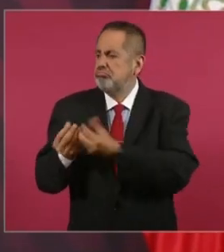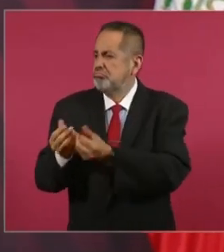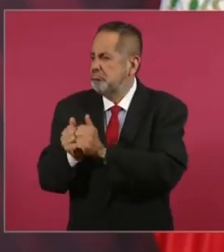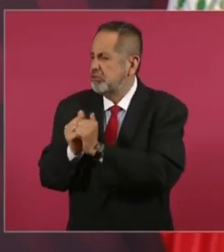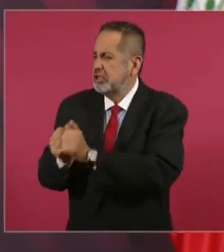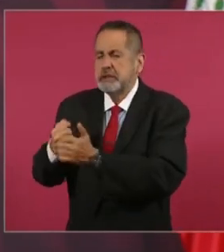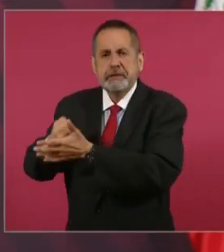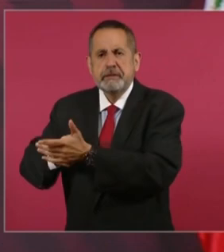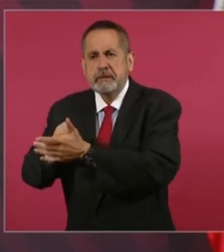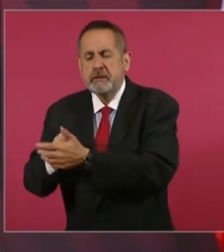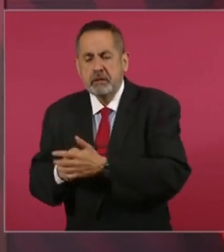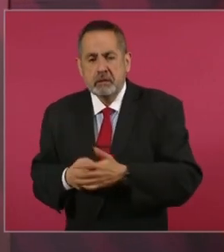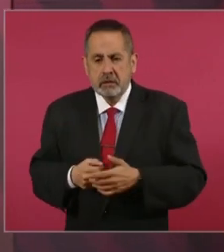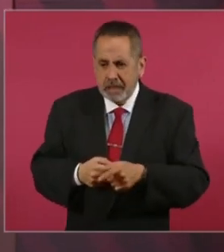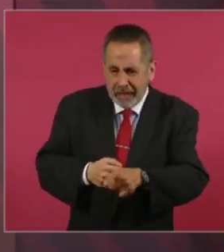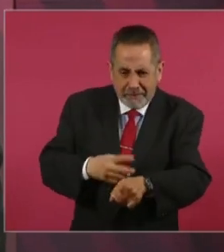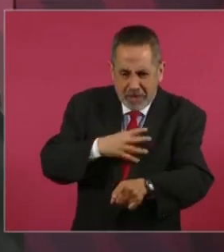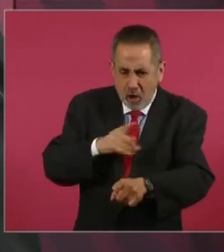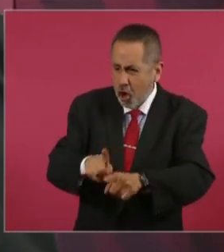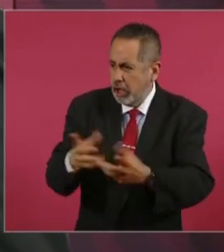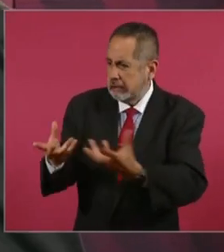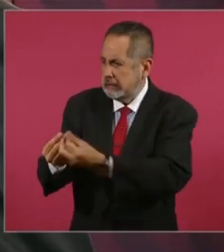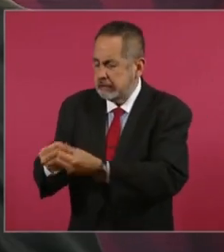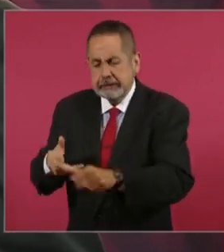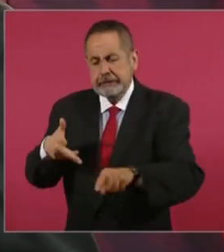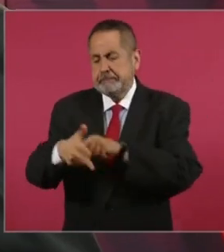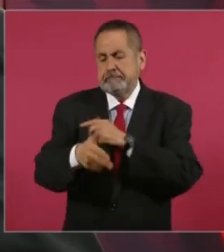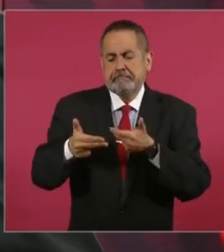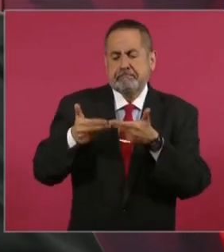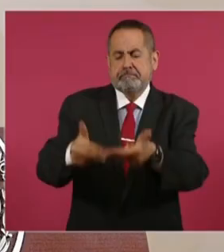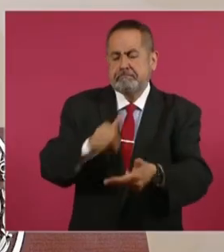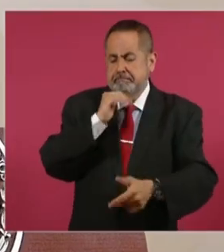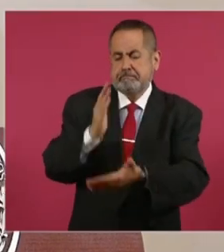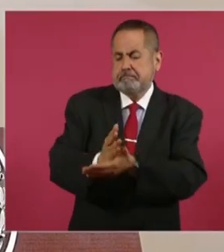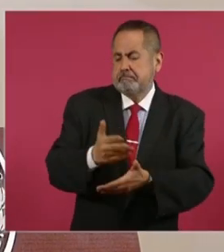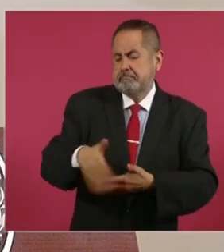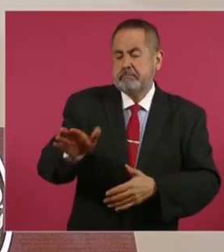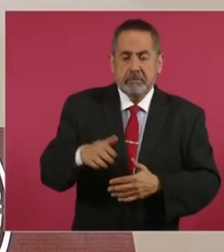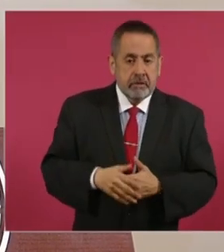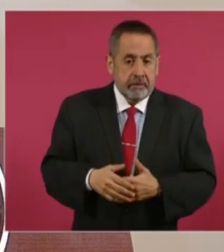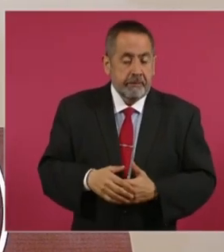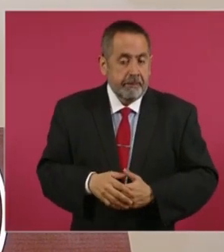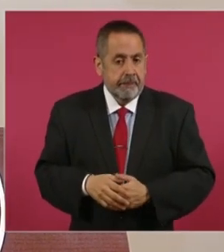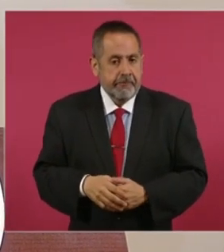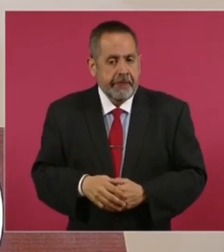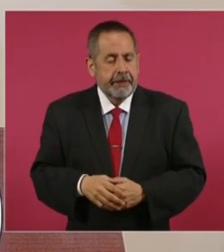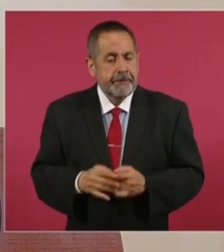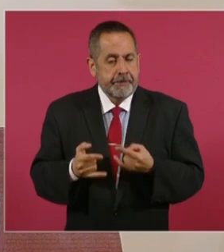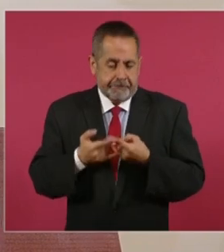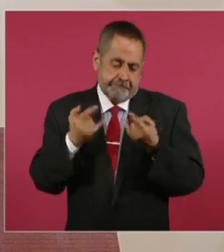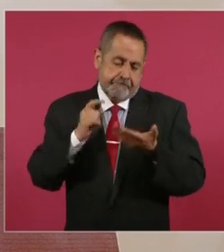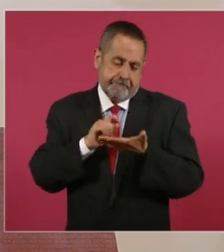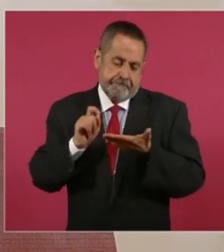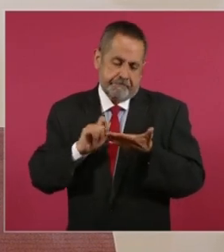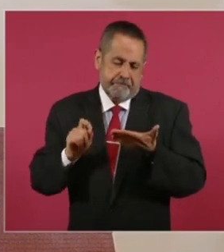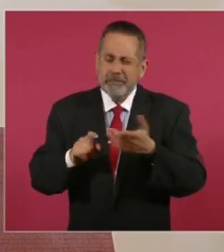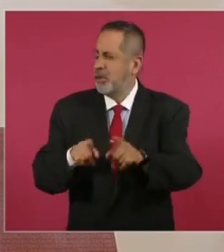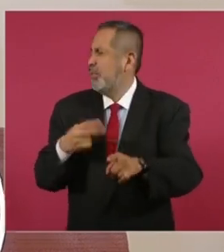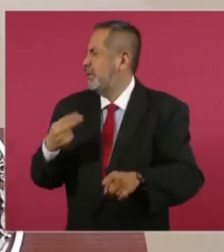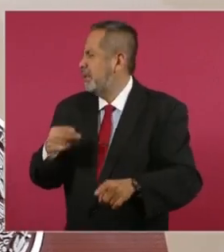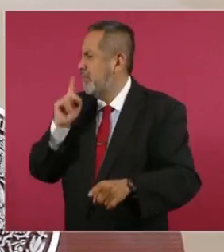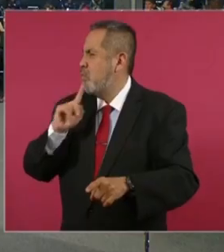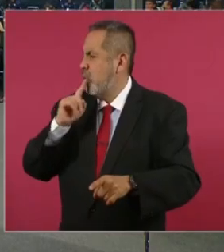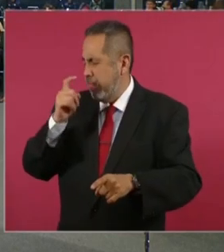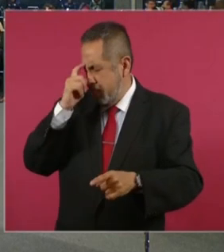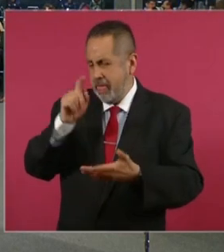Y cuenta la compañera, ¿cómo se llama